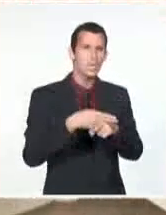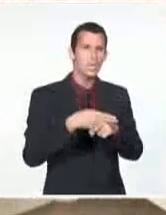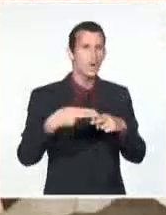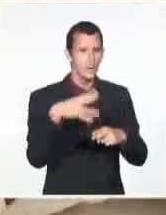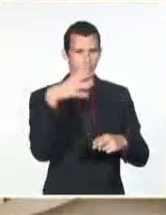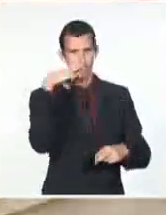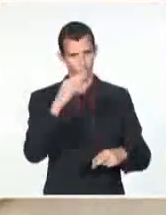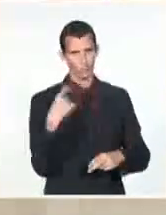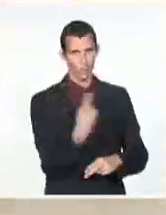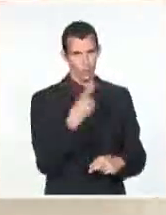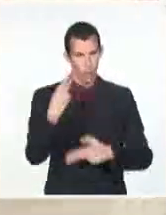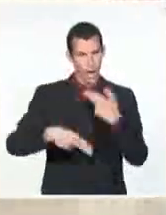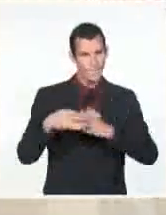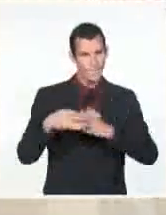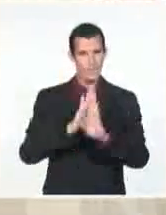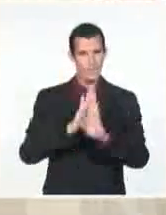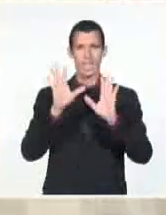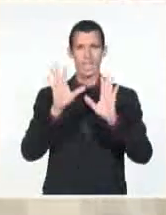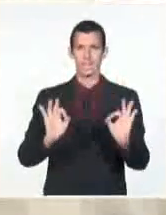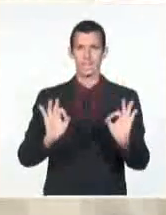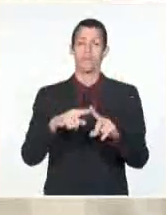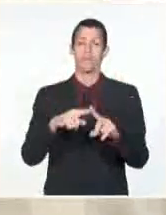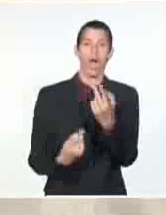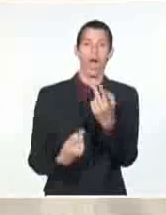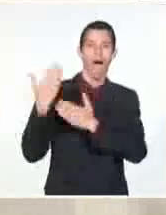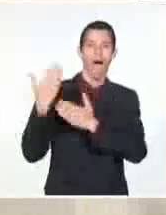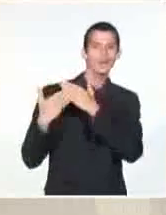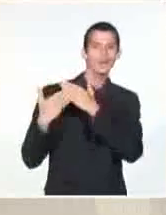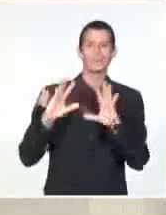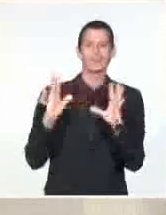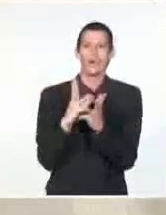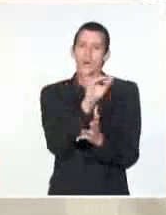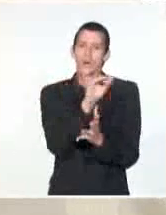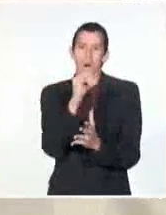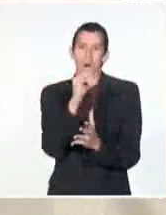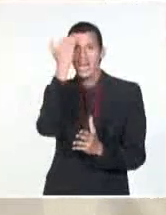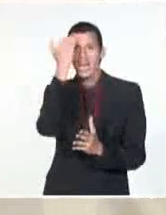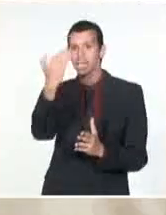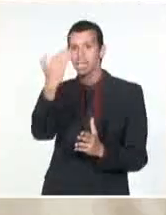patriotas como Vicente, como Carlos Manuel de Céspedes en octubre de